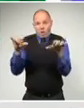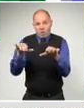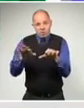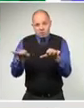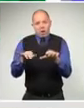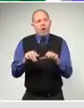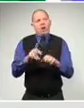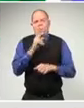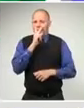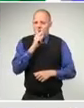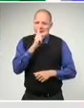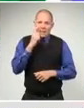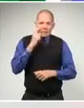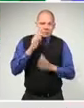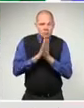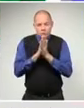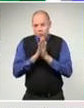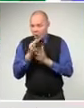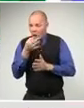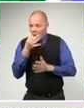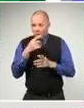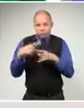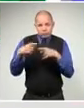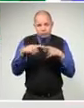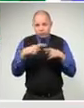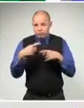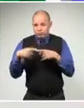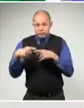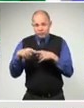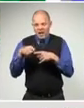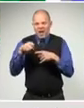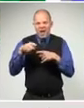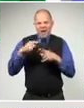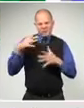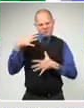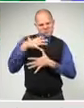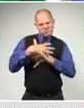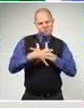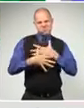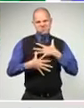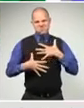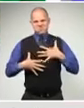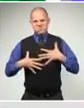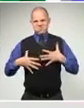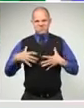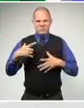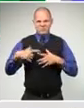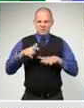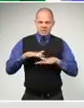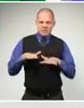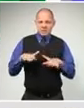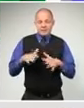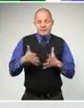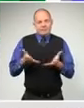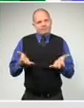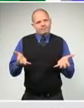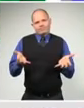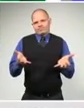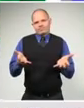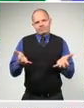ingresado, presentó complicaciones y lamentablemente